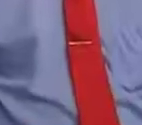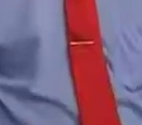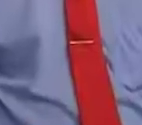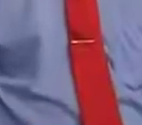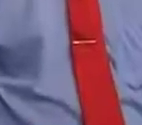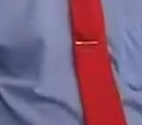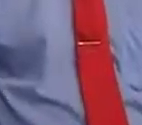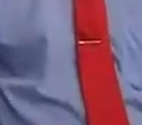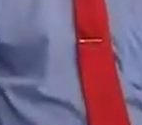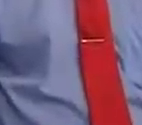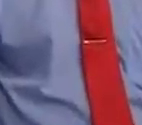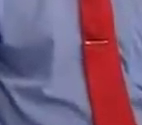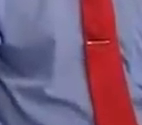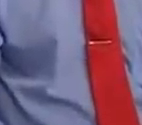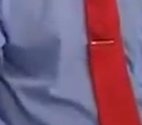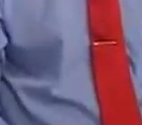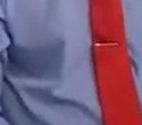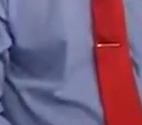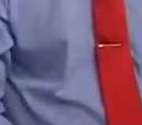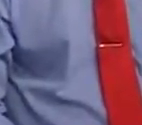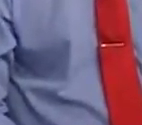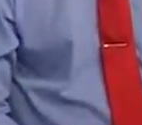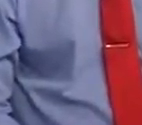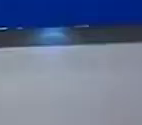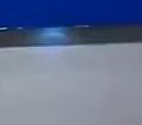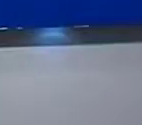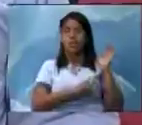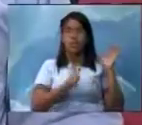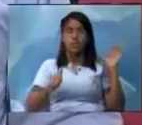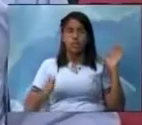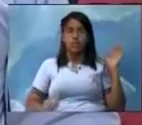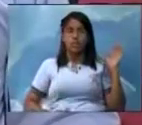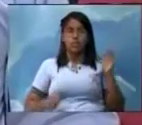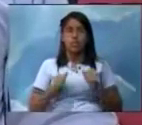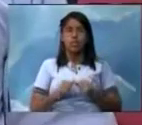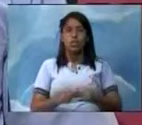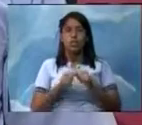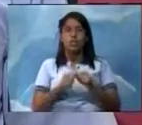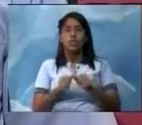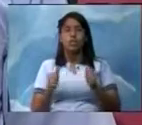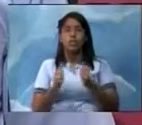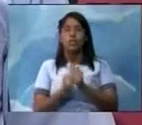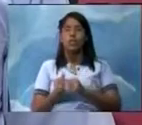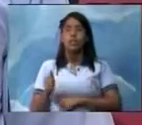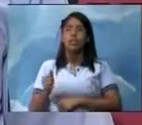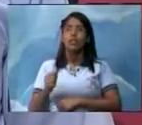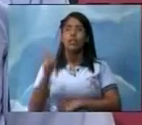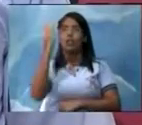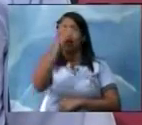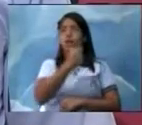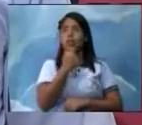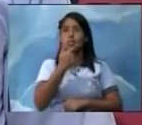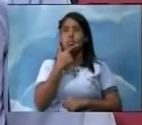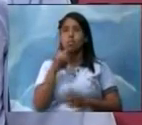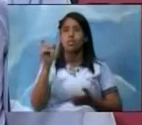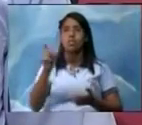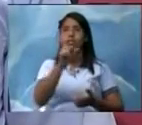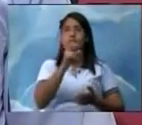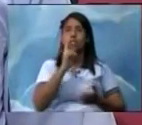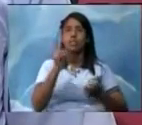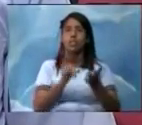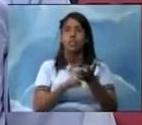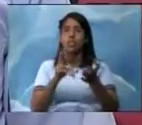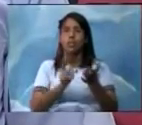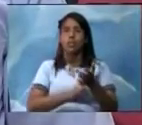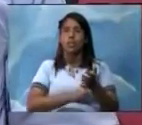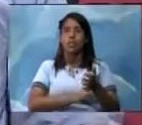Gloria a Dios Gloria a Dios continuamos con esta hermosa enseñanza de verdad pues